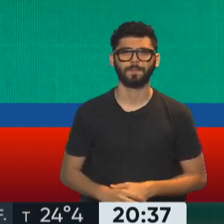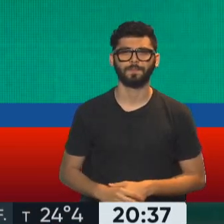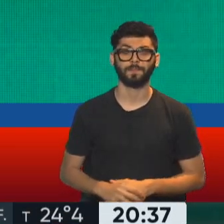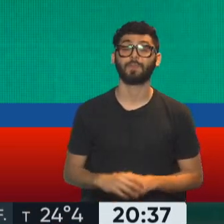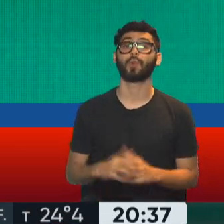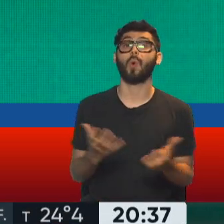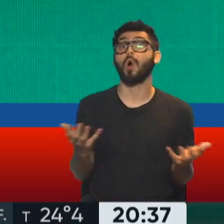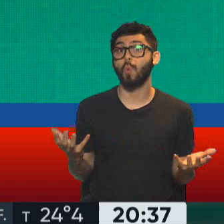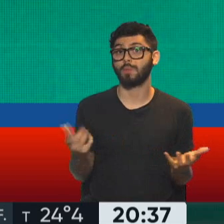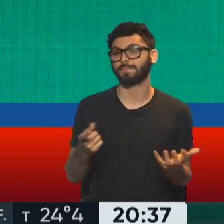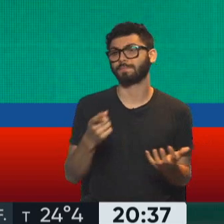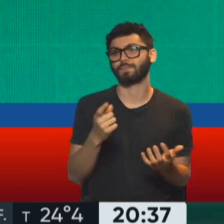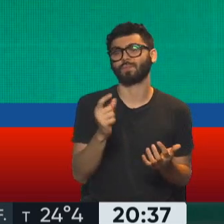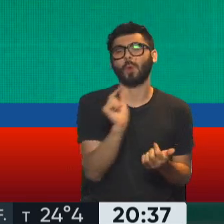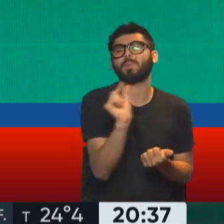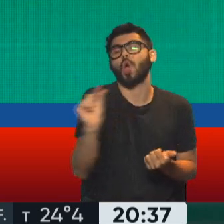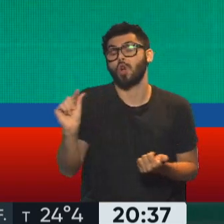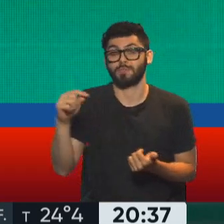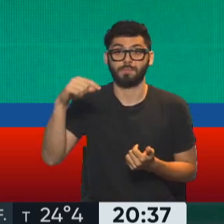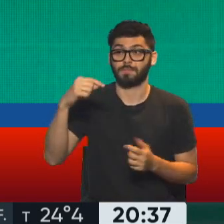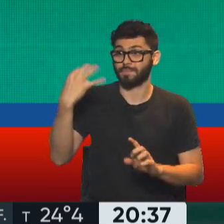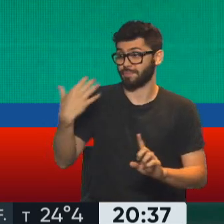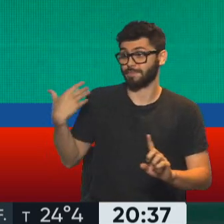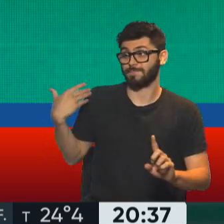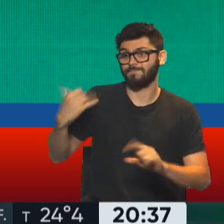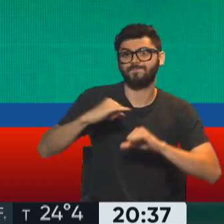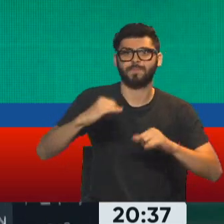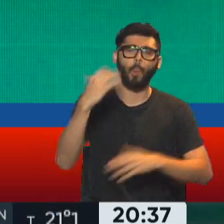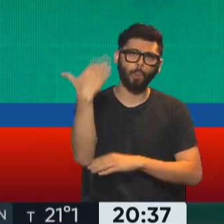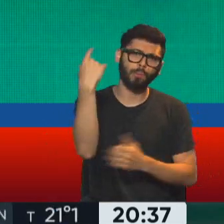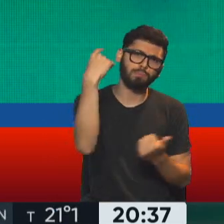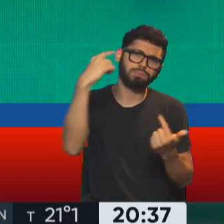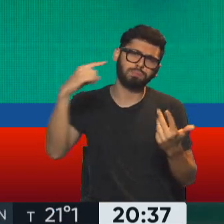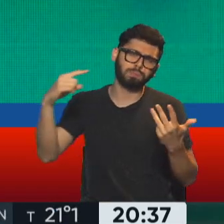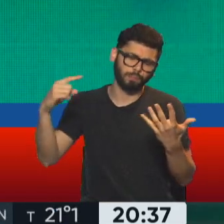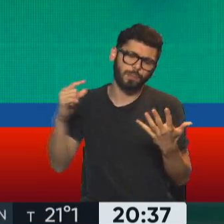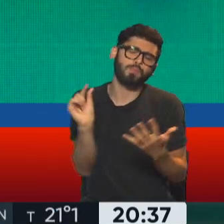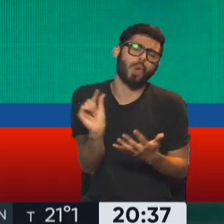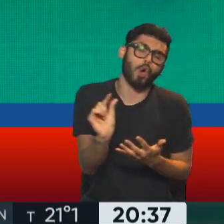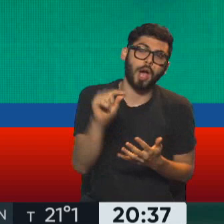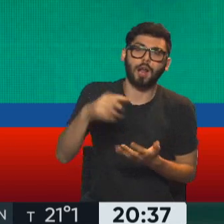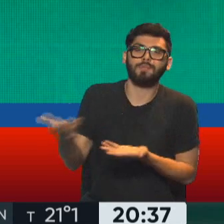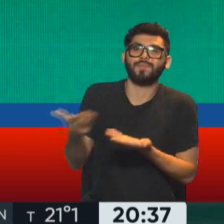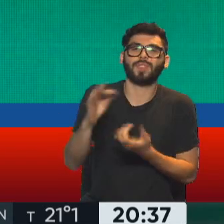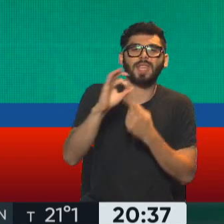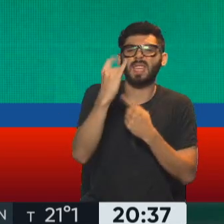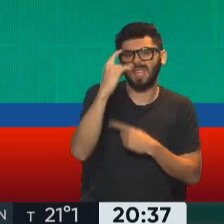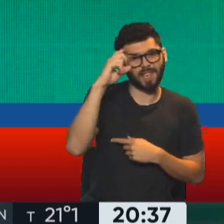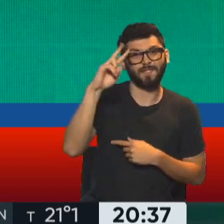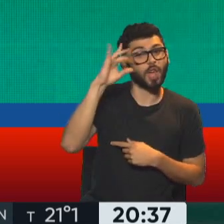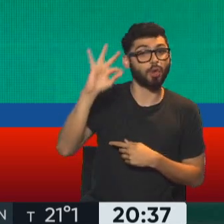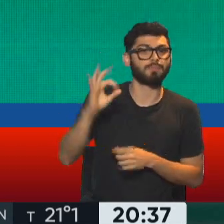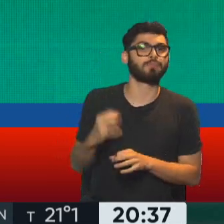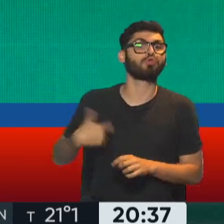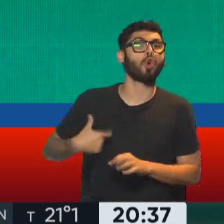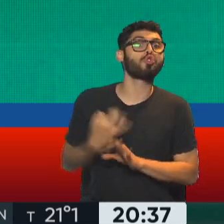Bueno, un poco de lo tanto que se ha escuchado durante esta campaña. Vamos a sumar a la mesa a Luis Quevedo, sociólogo, director de Flaxo. Le agradecemos